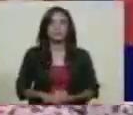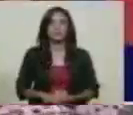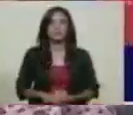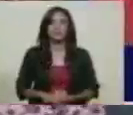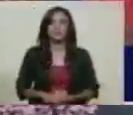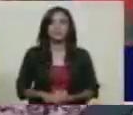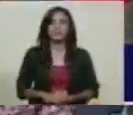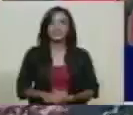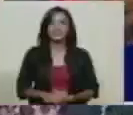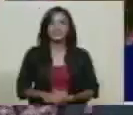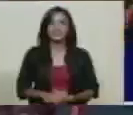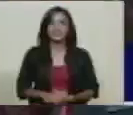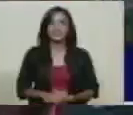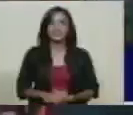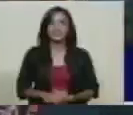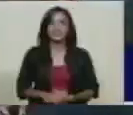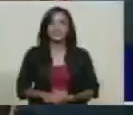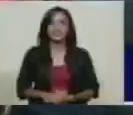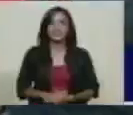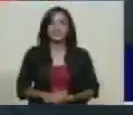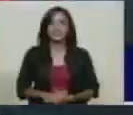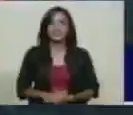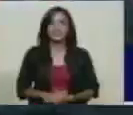pero no te fuiste, che.